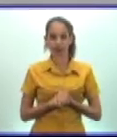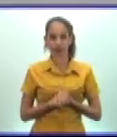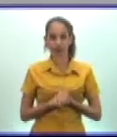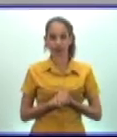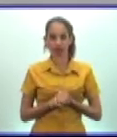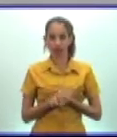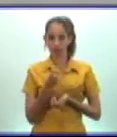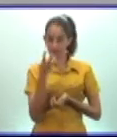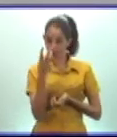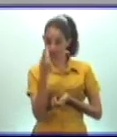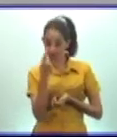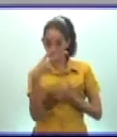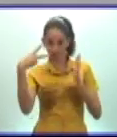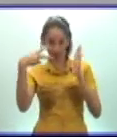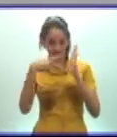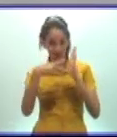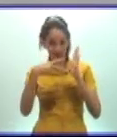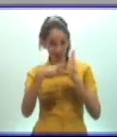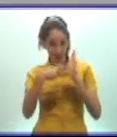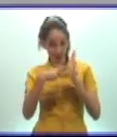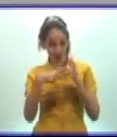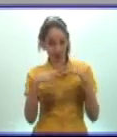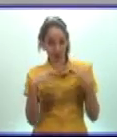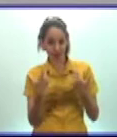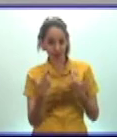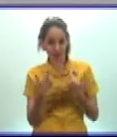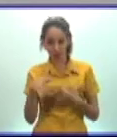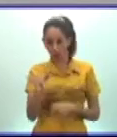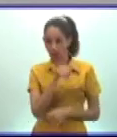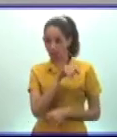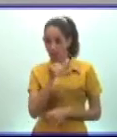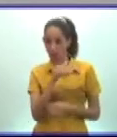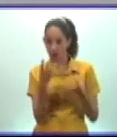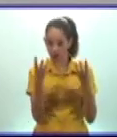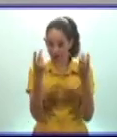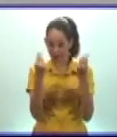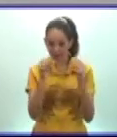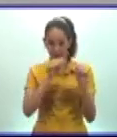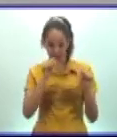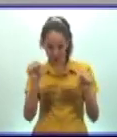Cociente de potencias de igual base con diferente exponente.